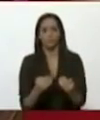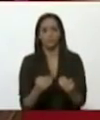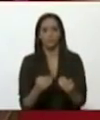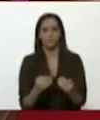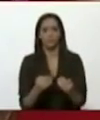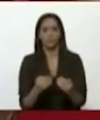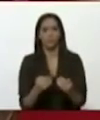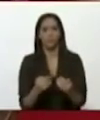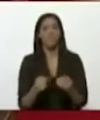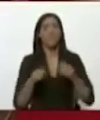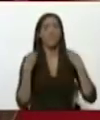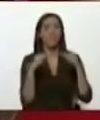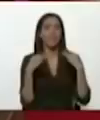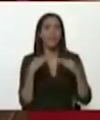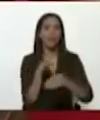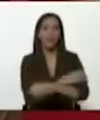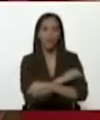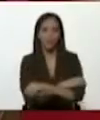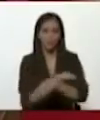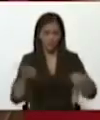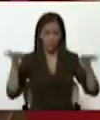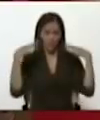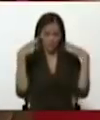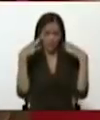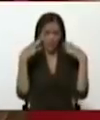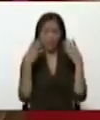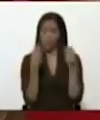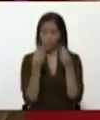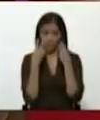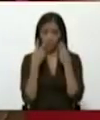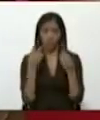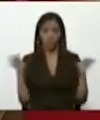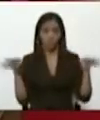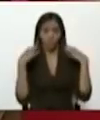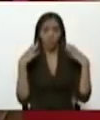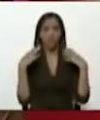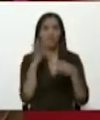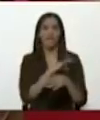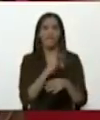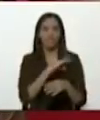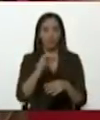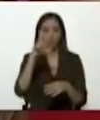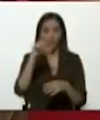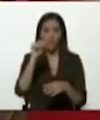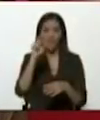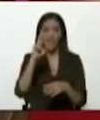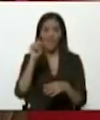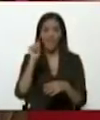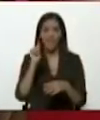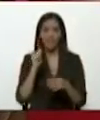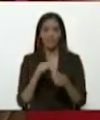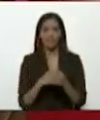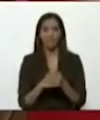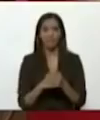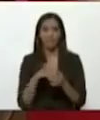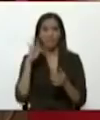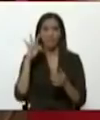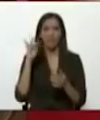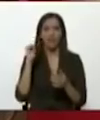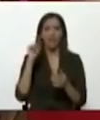y el mensaje a los opositores que nos ven mucho, sobre todo el señor Lara. Lara Farías. Que por ahí hay unos videos